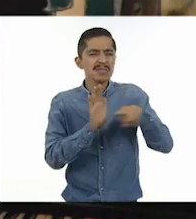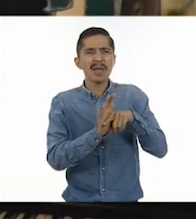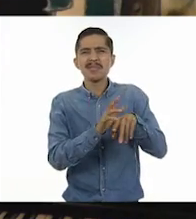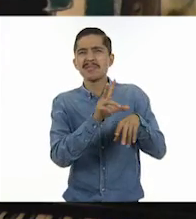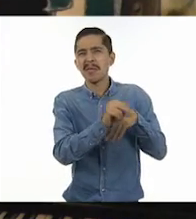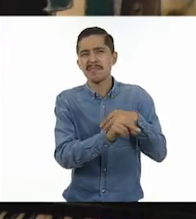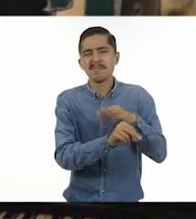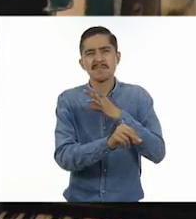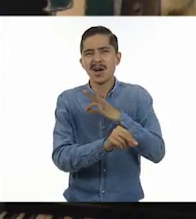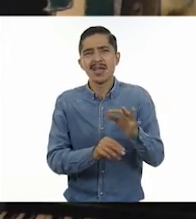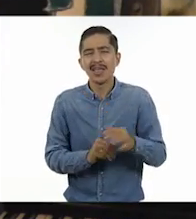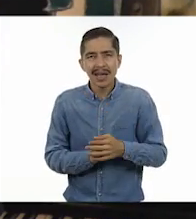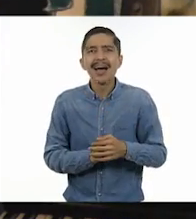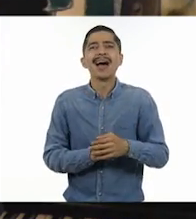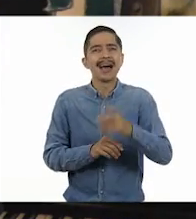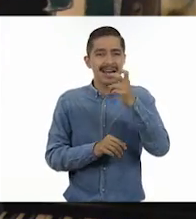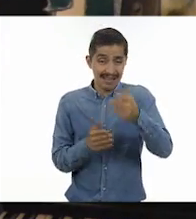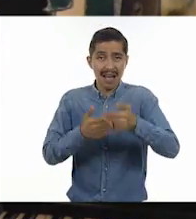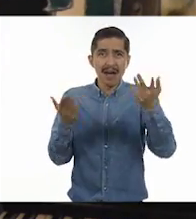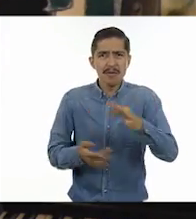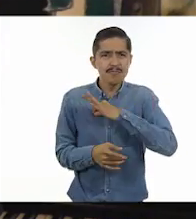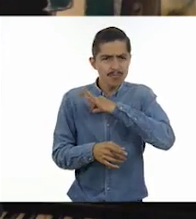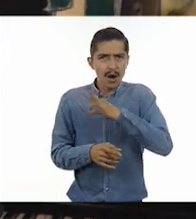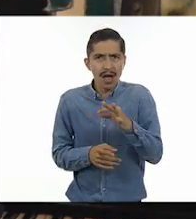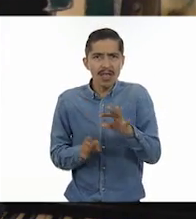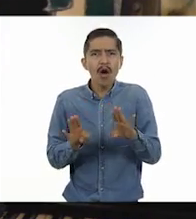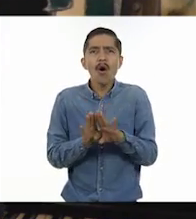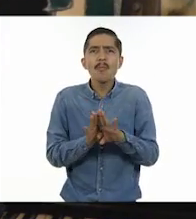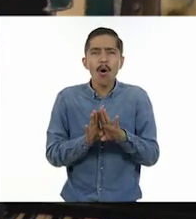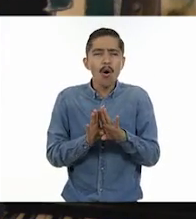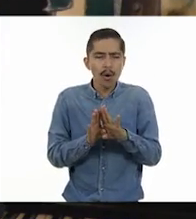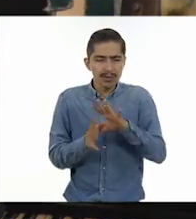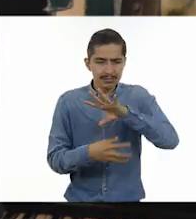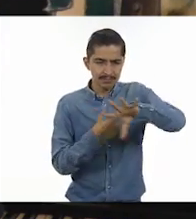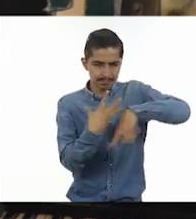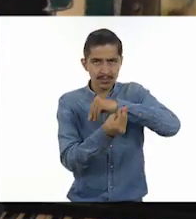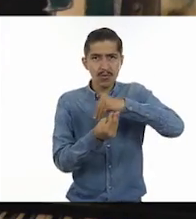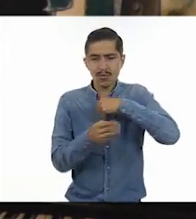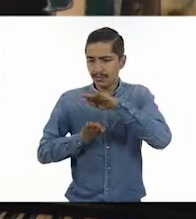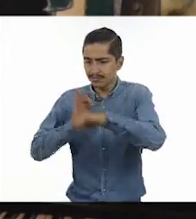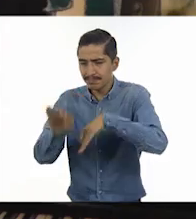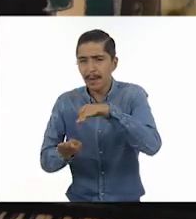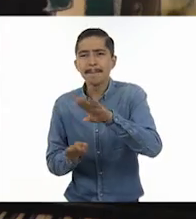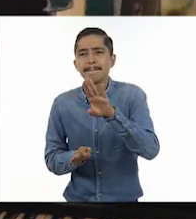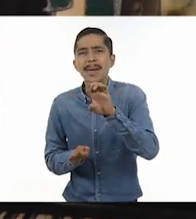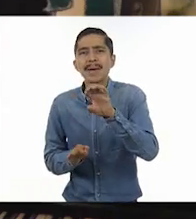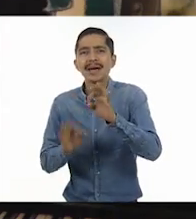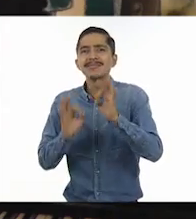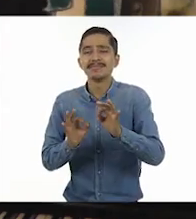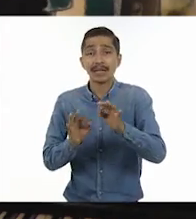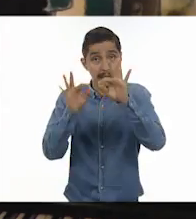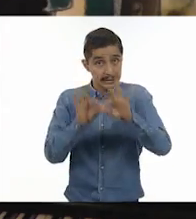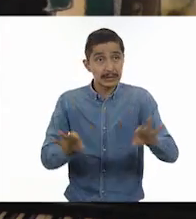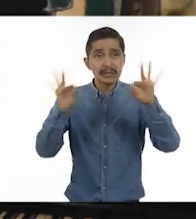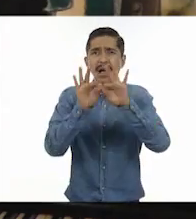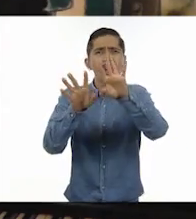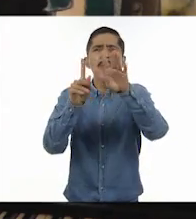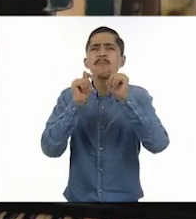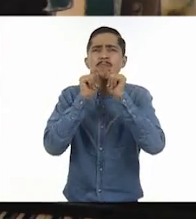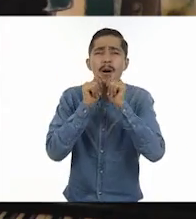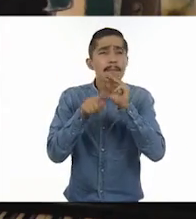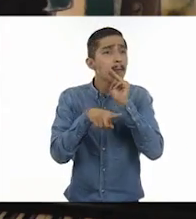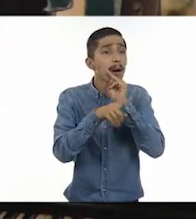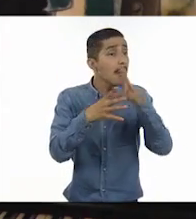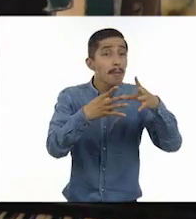historia. Es hora de que tomemos por asalto lo robado y criemos a nuestros bebés. Y algo muy importante, no importa que la